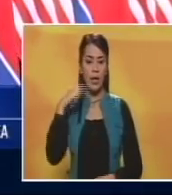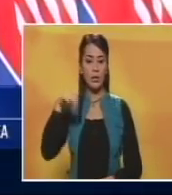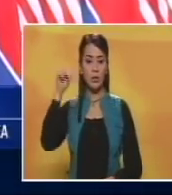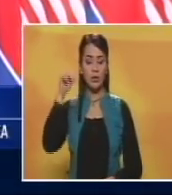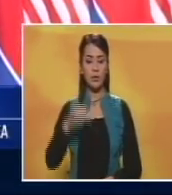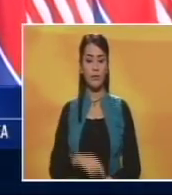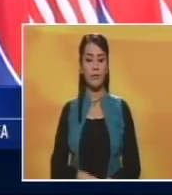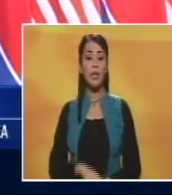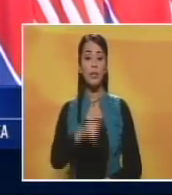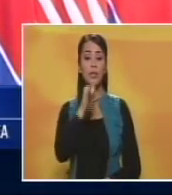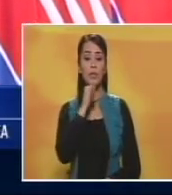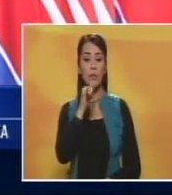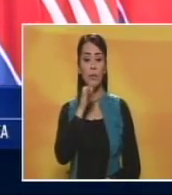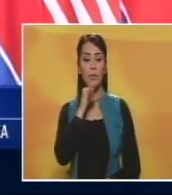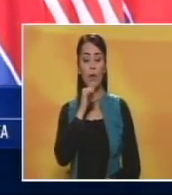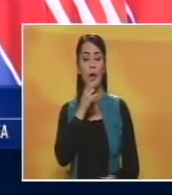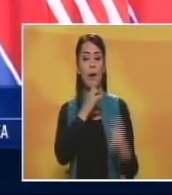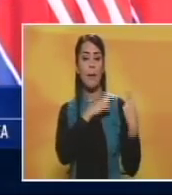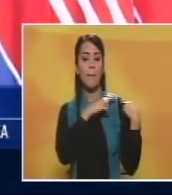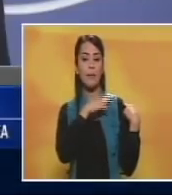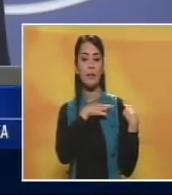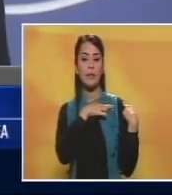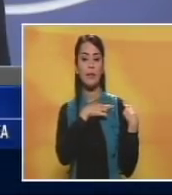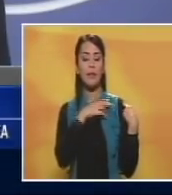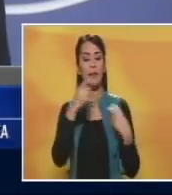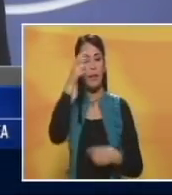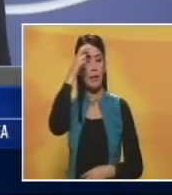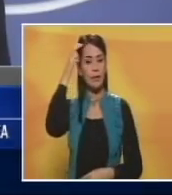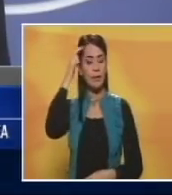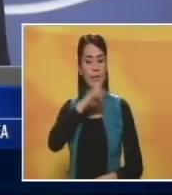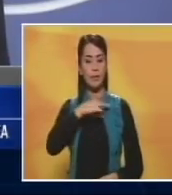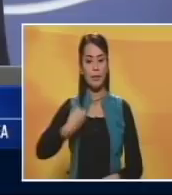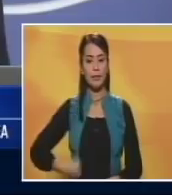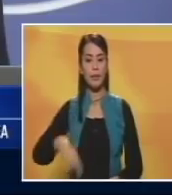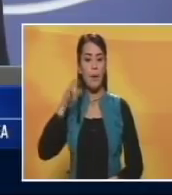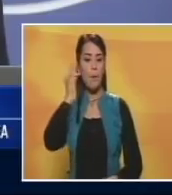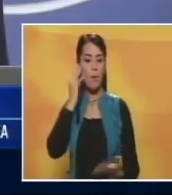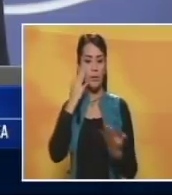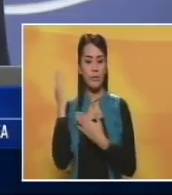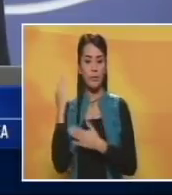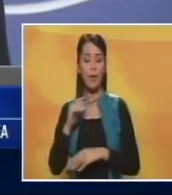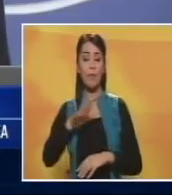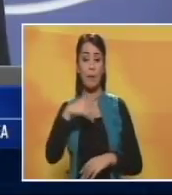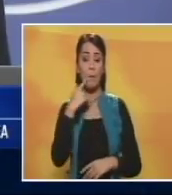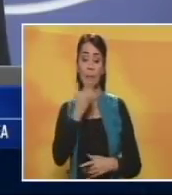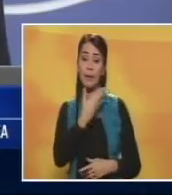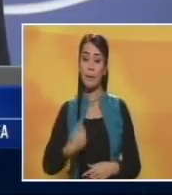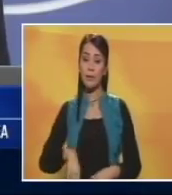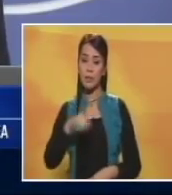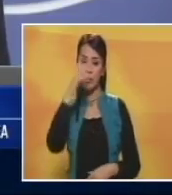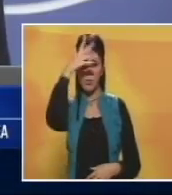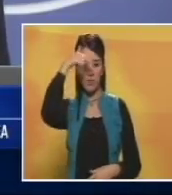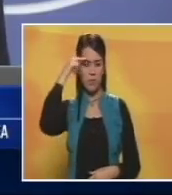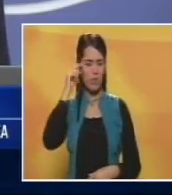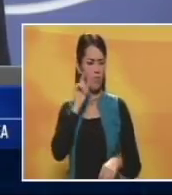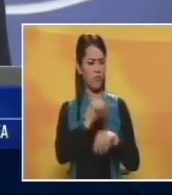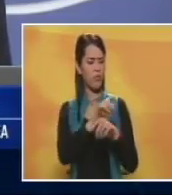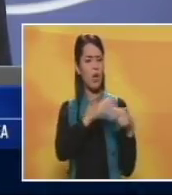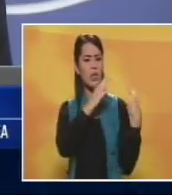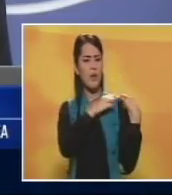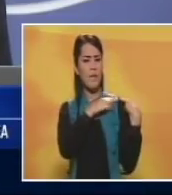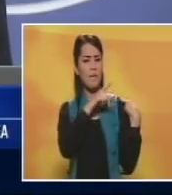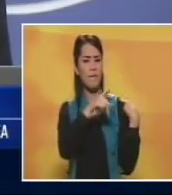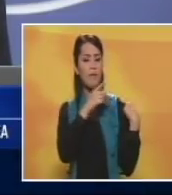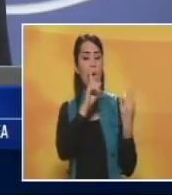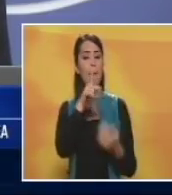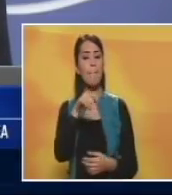Así lo manifestó la portavoz de la Cancillería china, Hua Xiwang, luego de que el presidente Donald Trump responsabilizara en parte